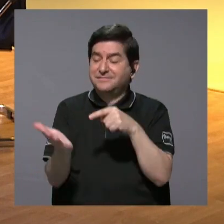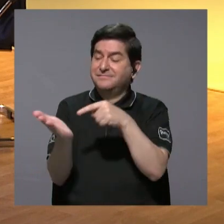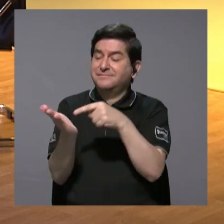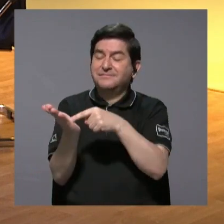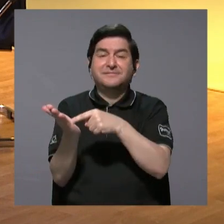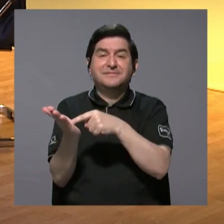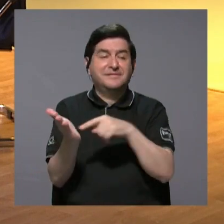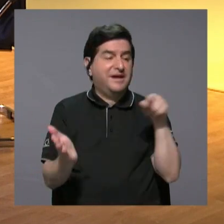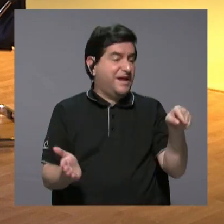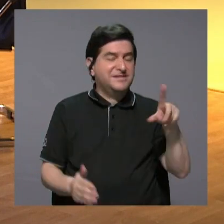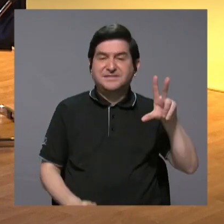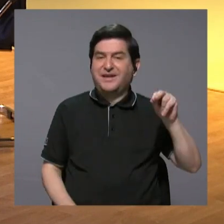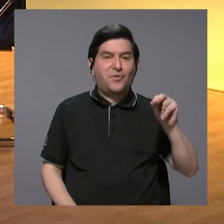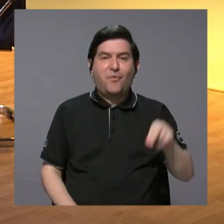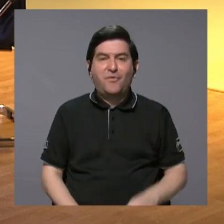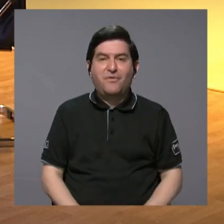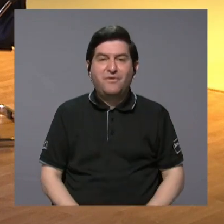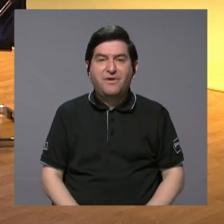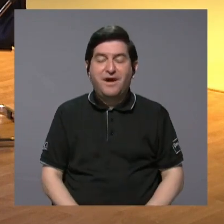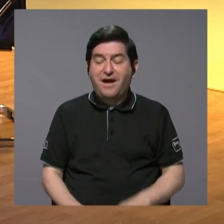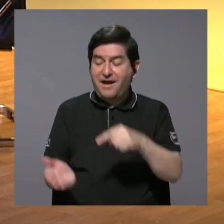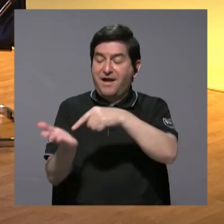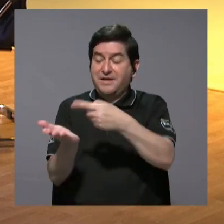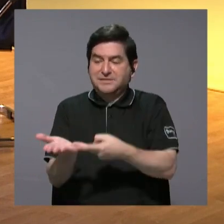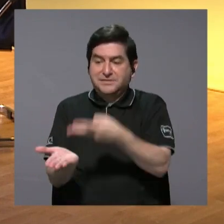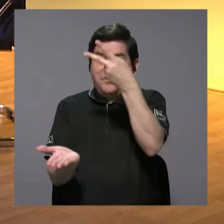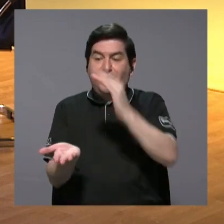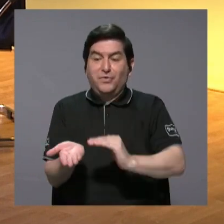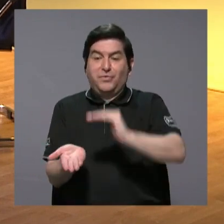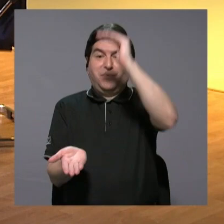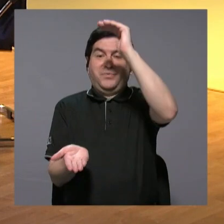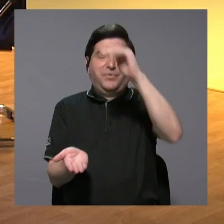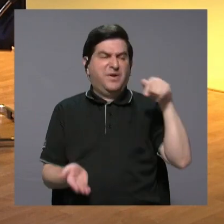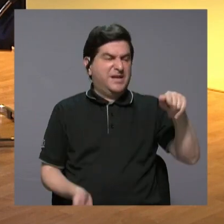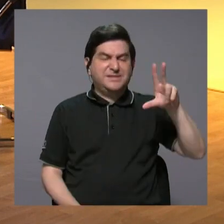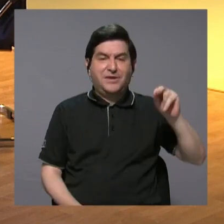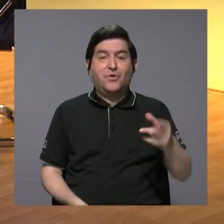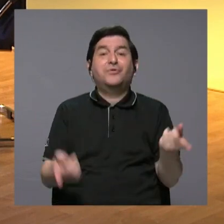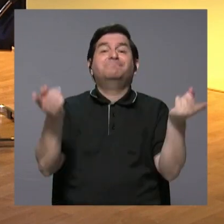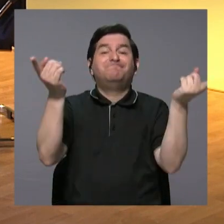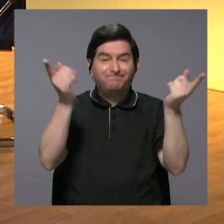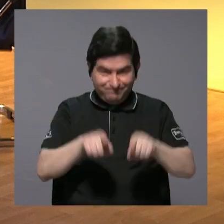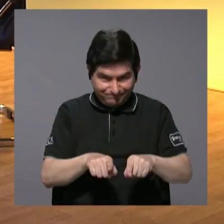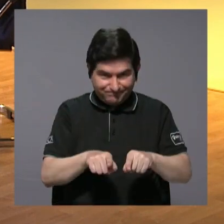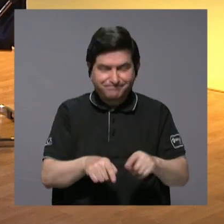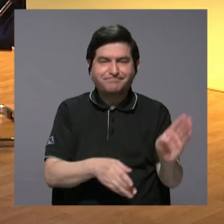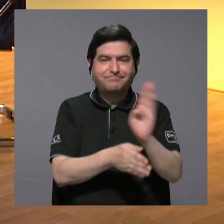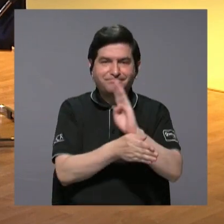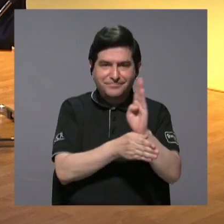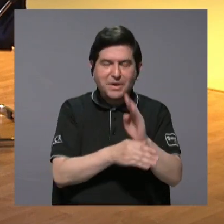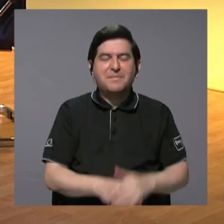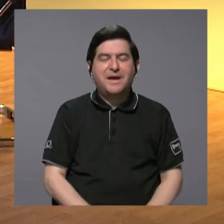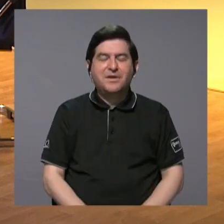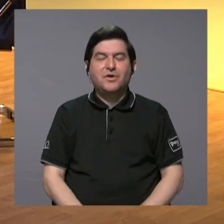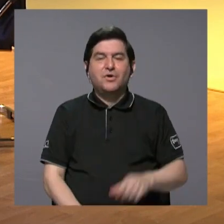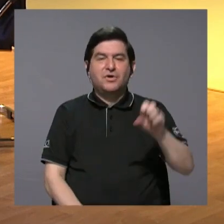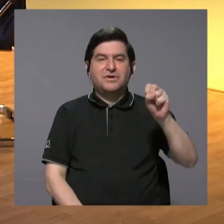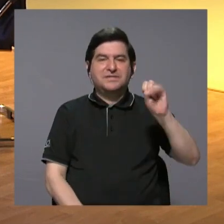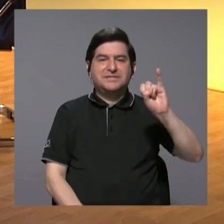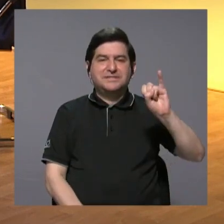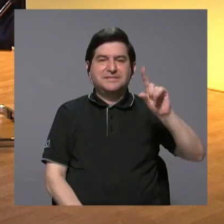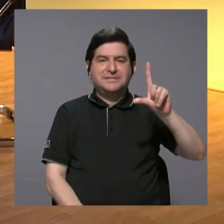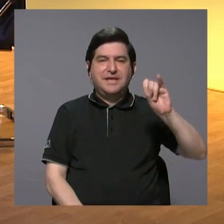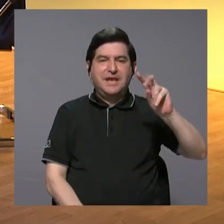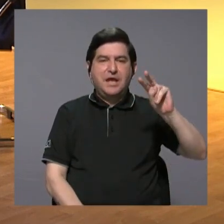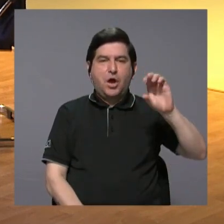y por tanto relativamente este es más valioso que este. Eso fue lo que le pasó al banco, al Silicon Valley. El Silicon Valley tuvo